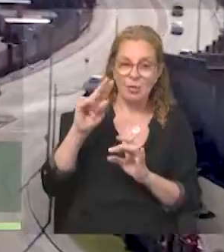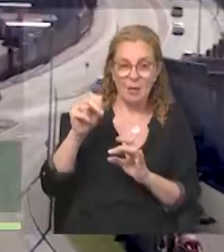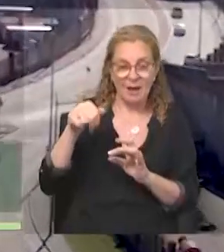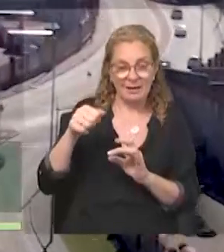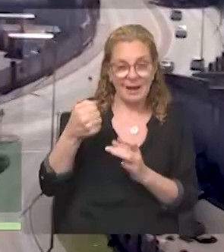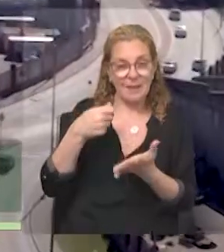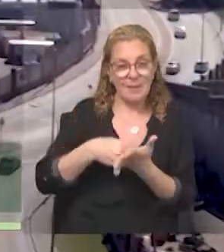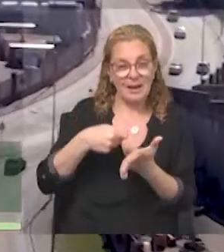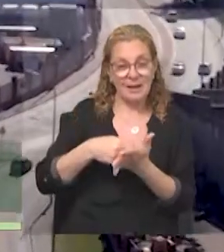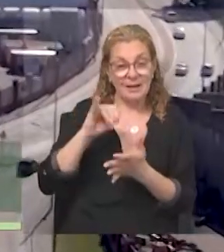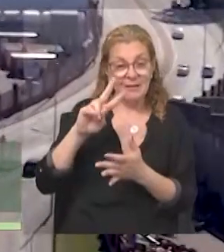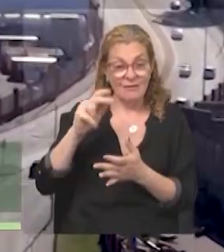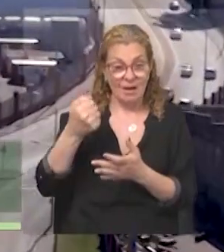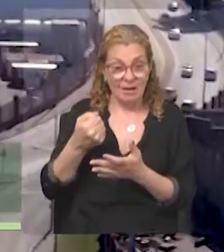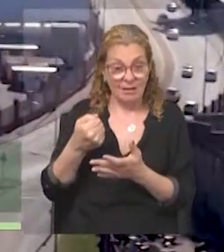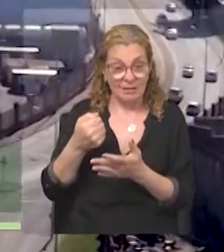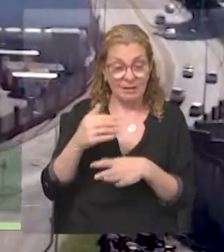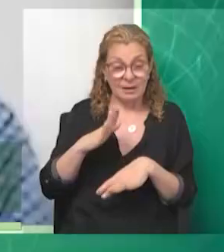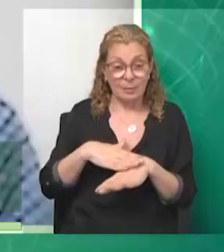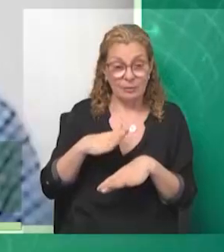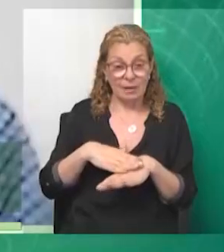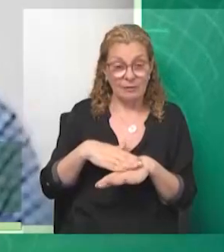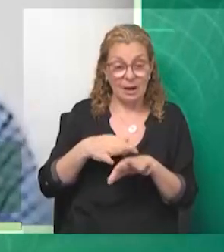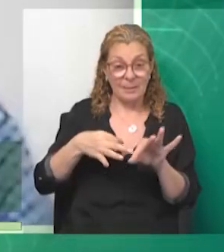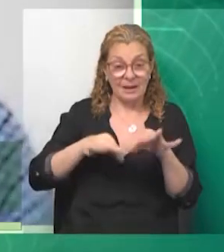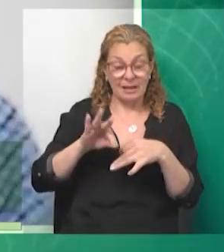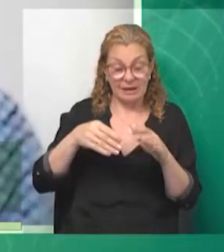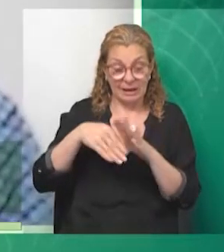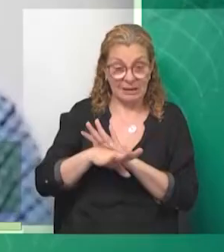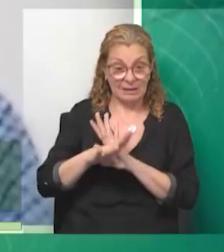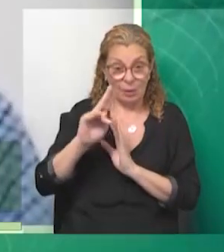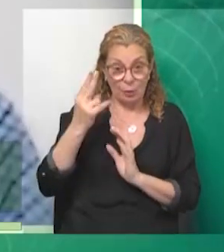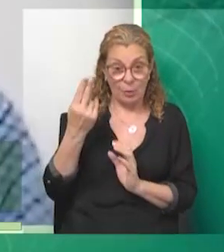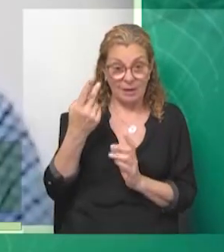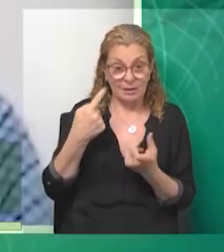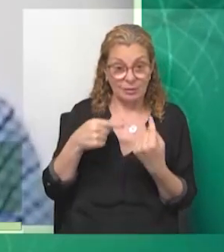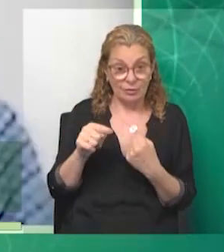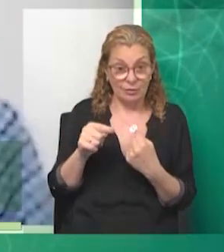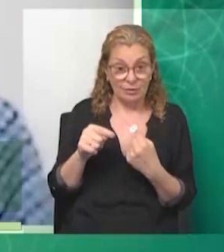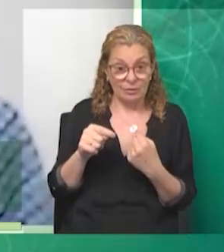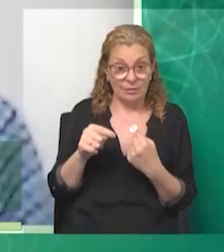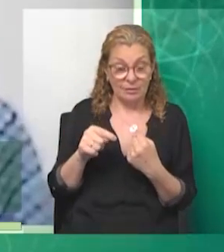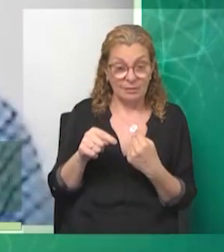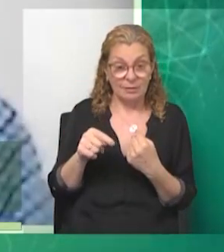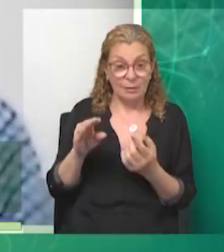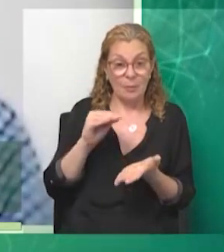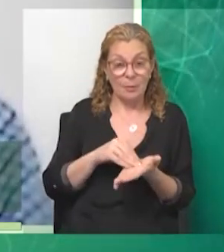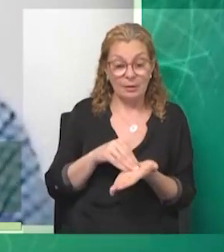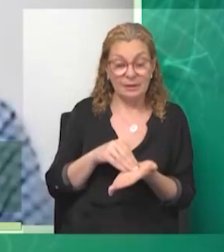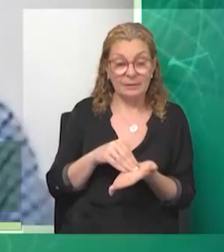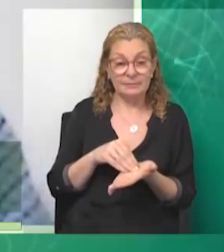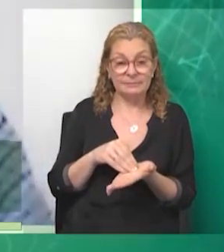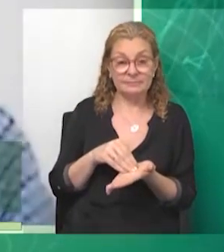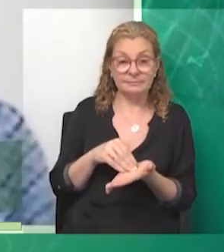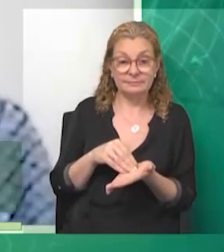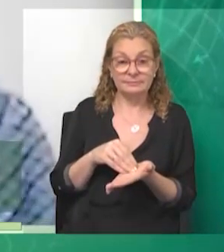pagar el IVA correspondiente a a la mercadería que está ingresando entonces lo pone en un